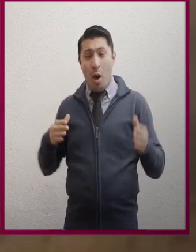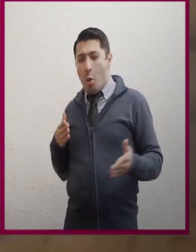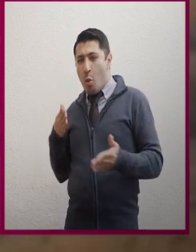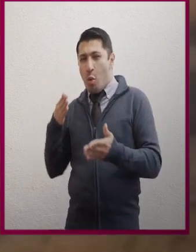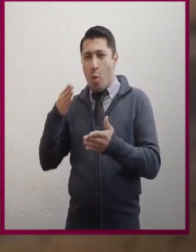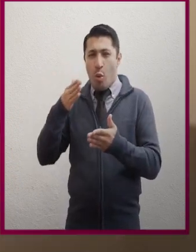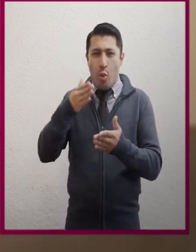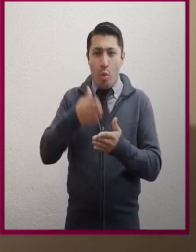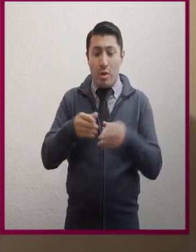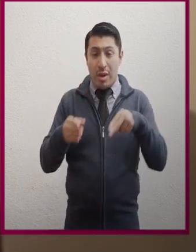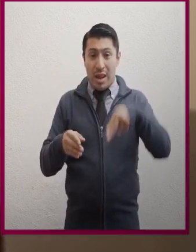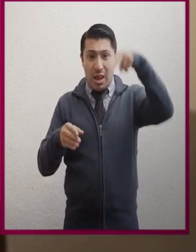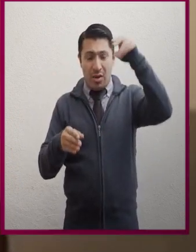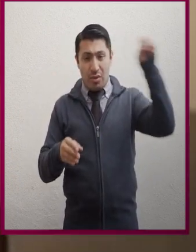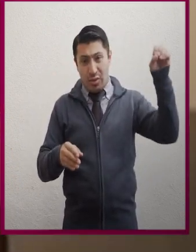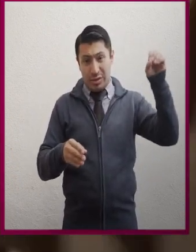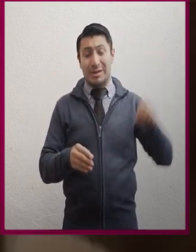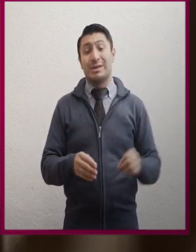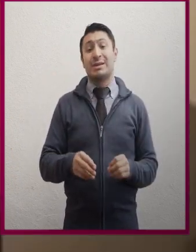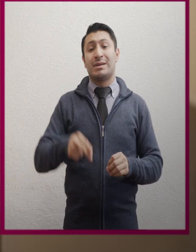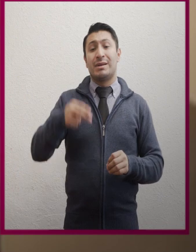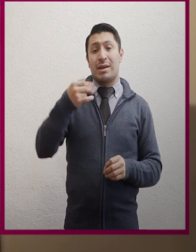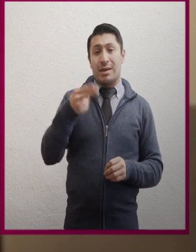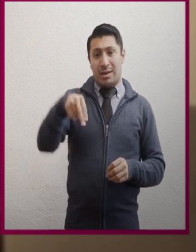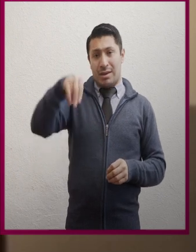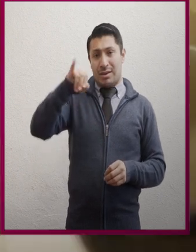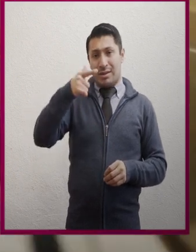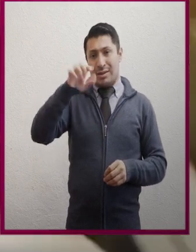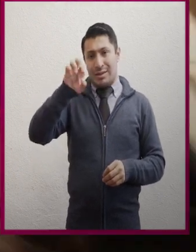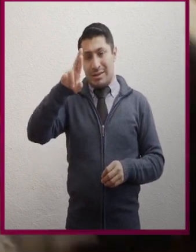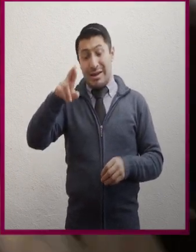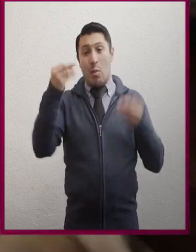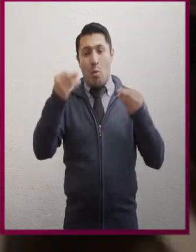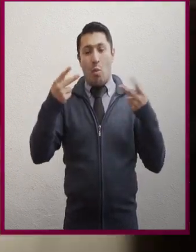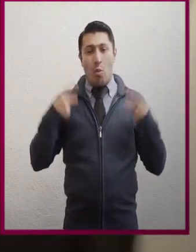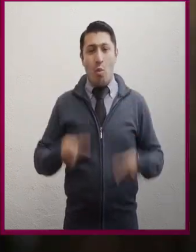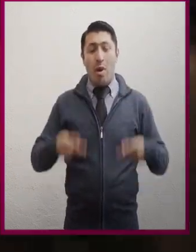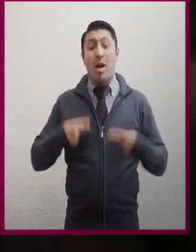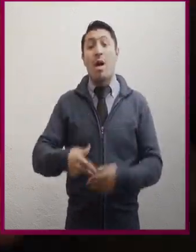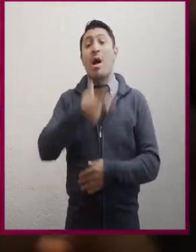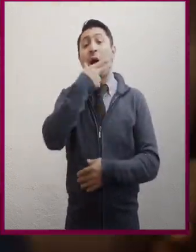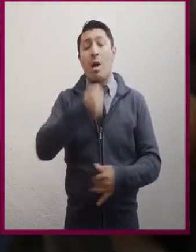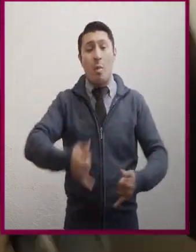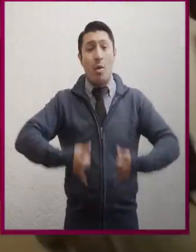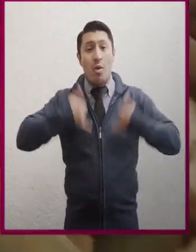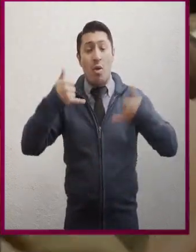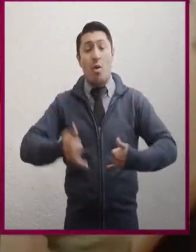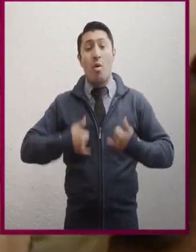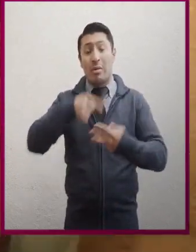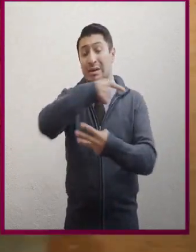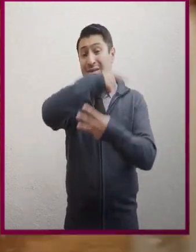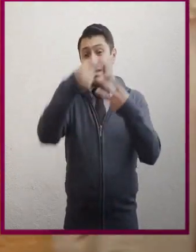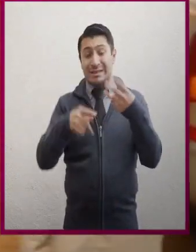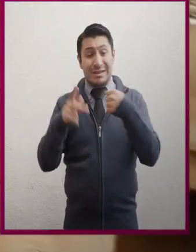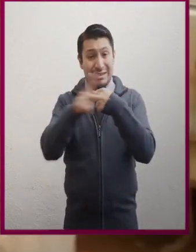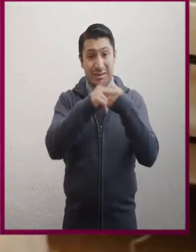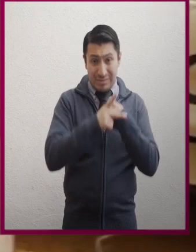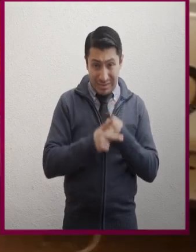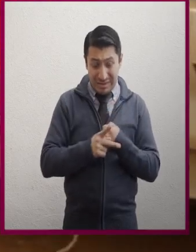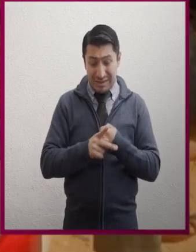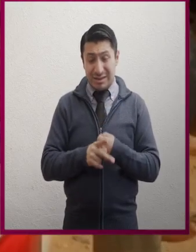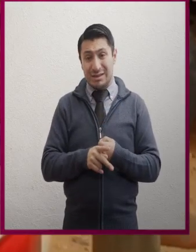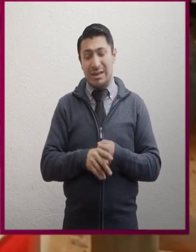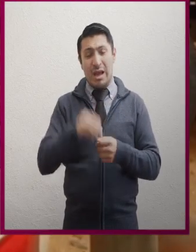hacia Europa. Muchos eran hombres jóvenes de Camerún, Senegal, Gambia y Guinea. La mayoría transitó por